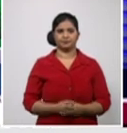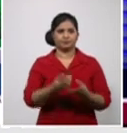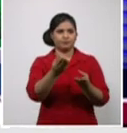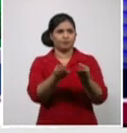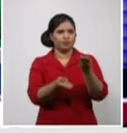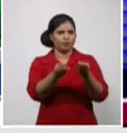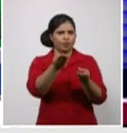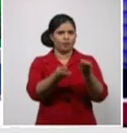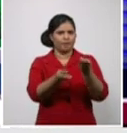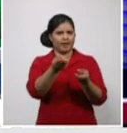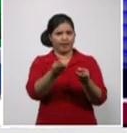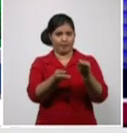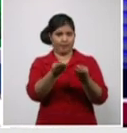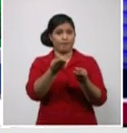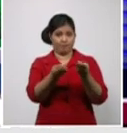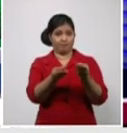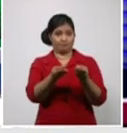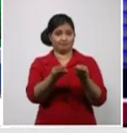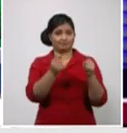cifra mayor,